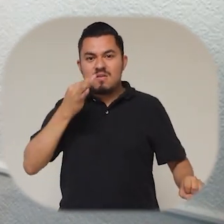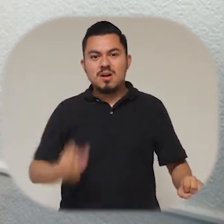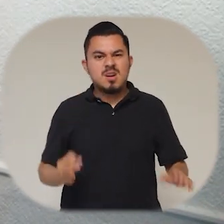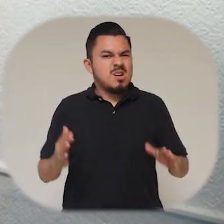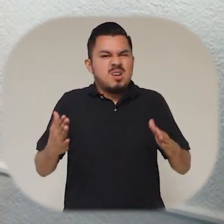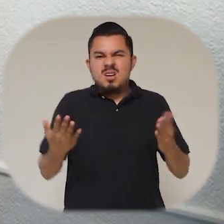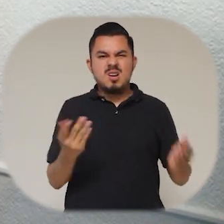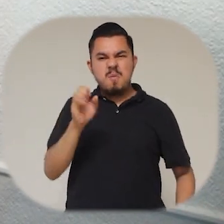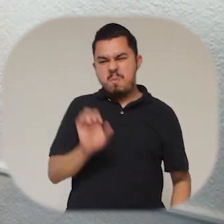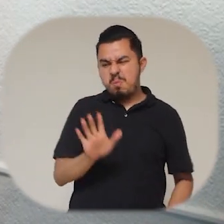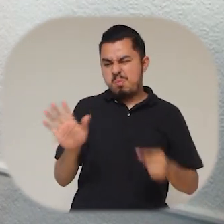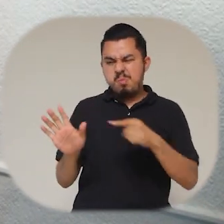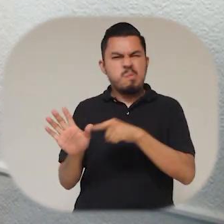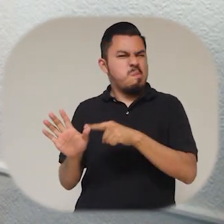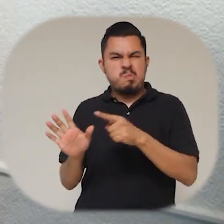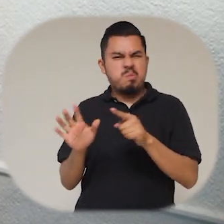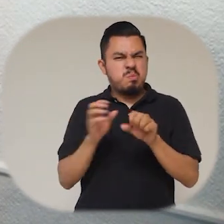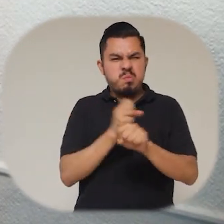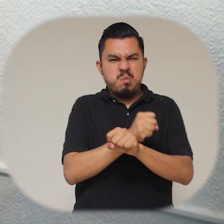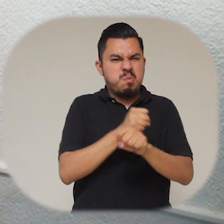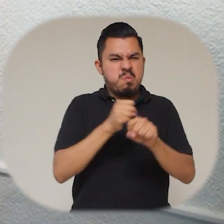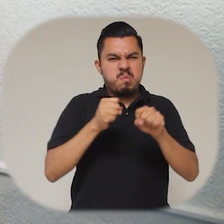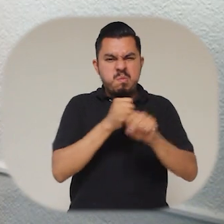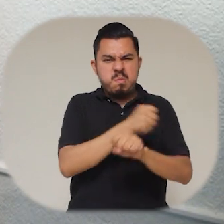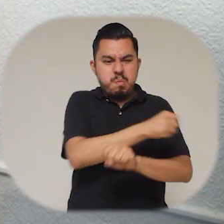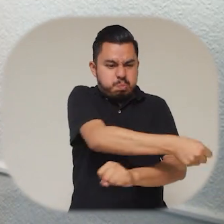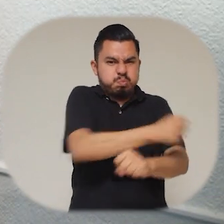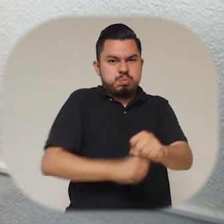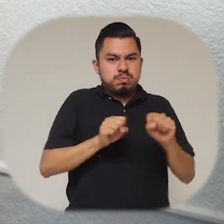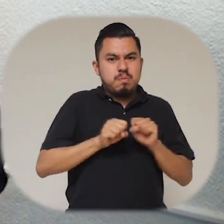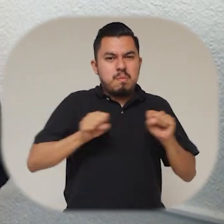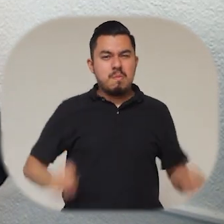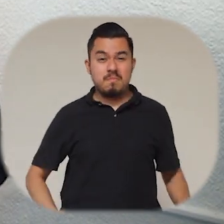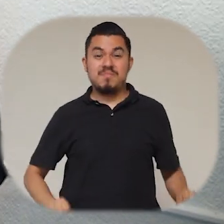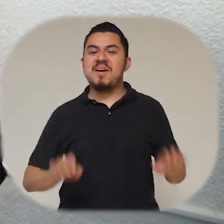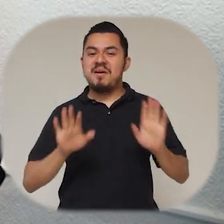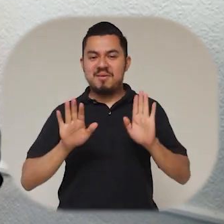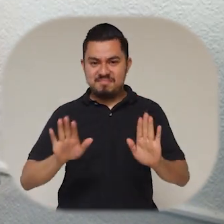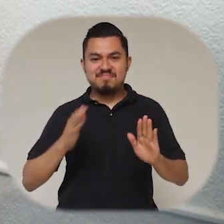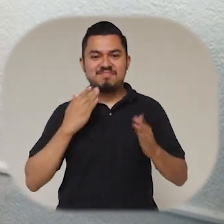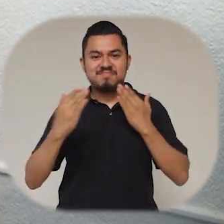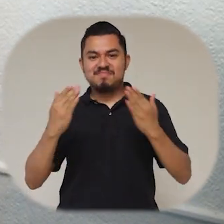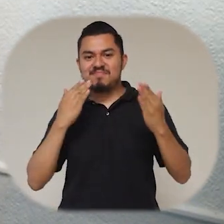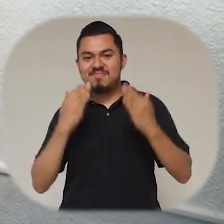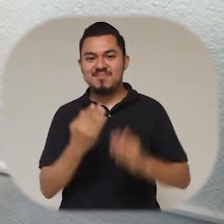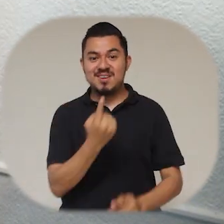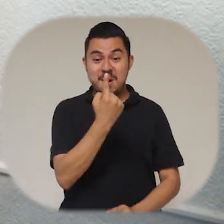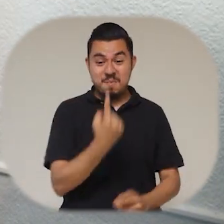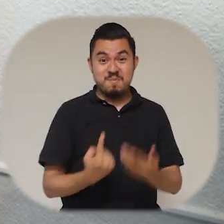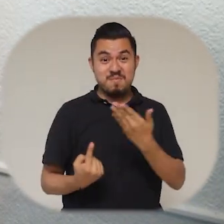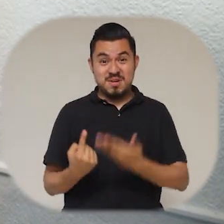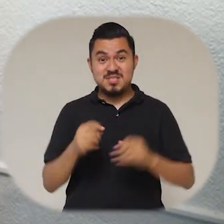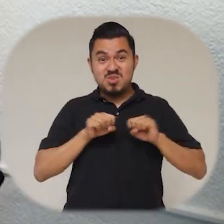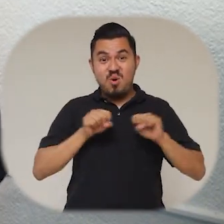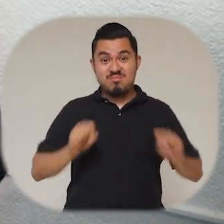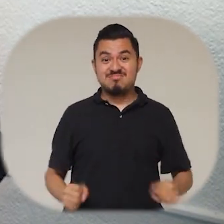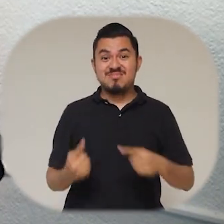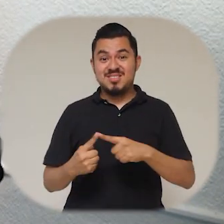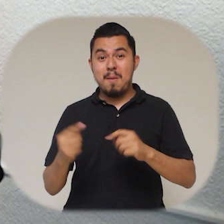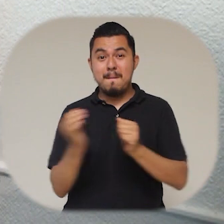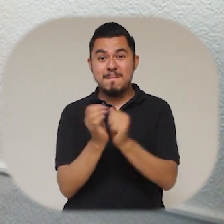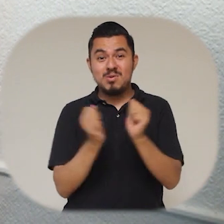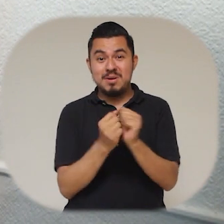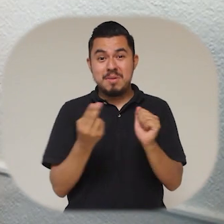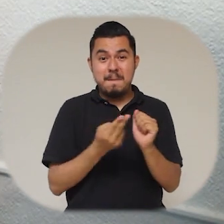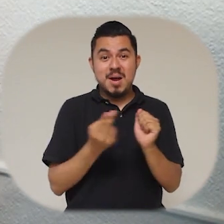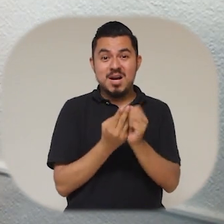humano. Realmente el problema del ser humano empieza desde el pecado y por eso se separa de Dios. Y este pecado viene porque